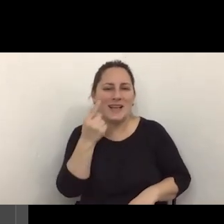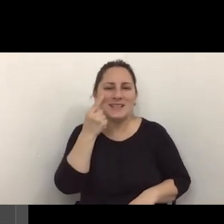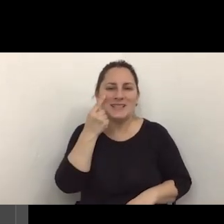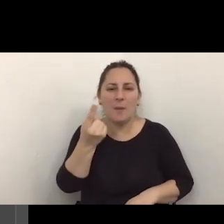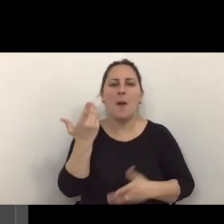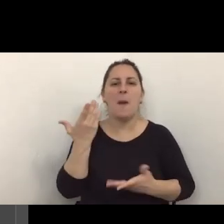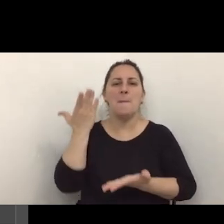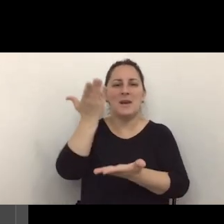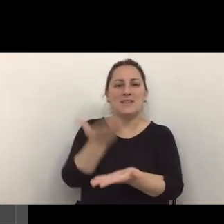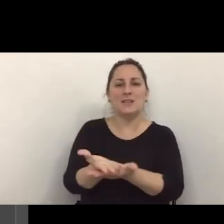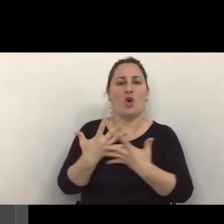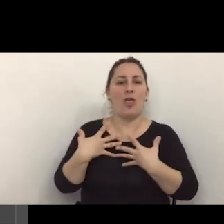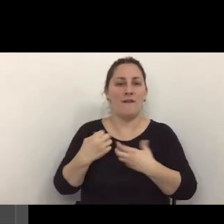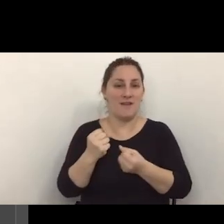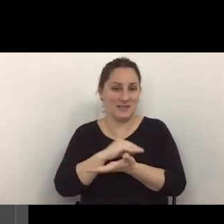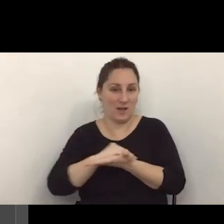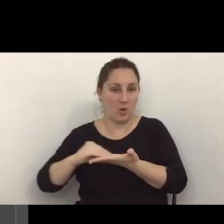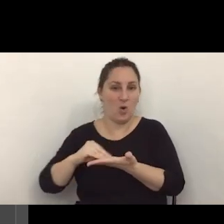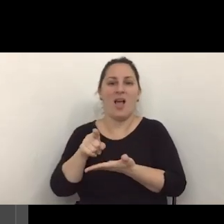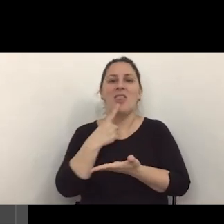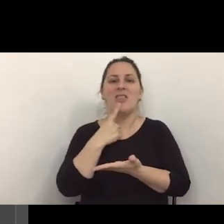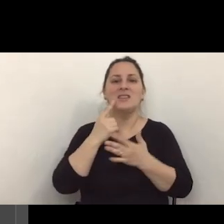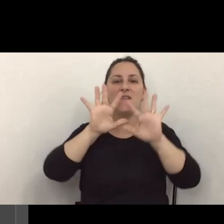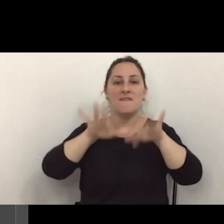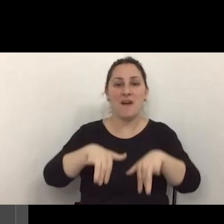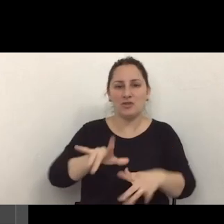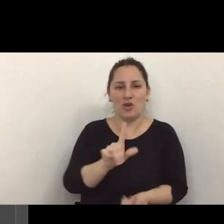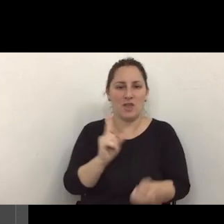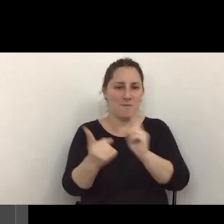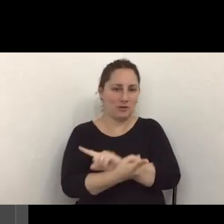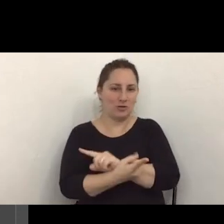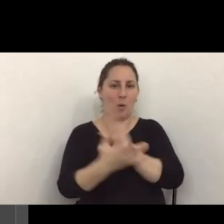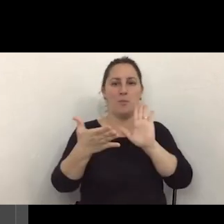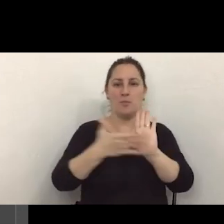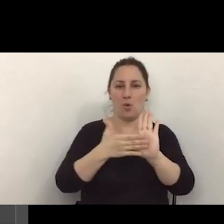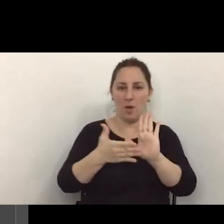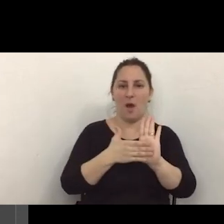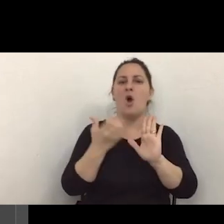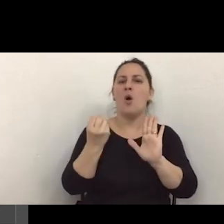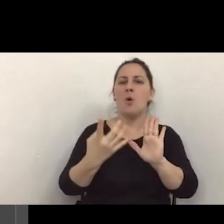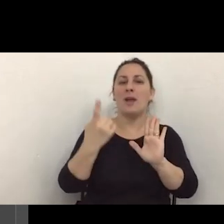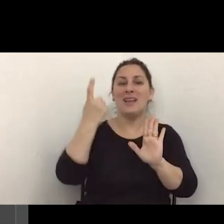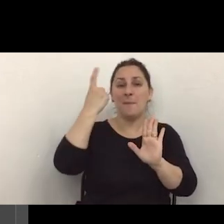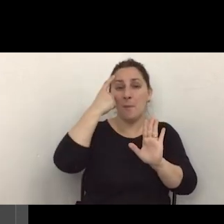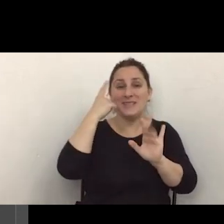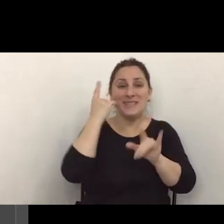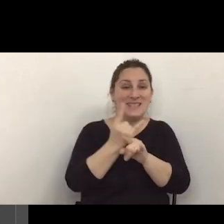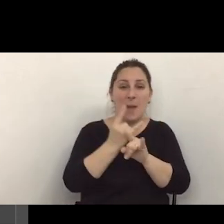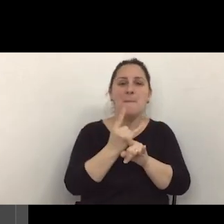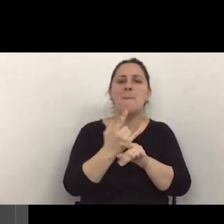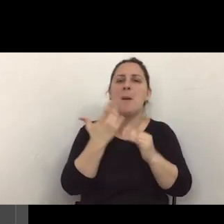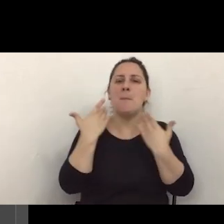presentado por las defensas en cuanto en el fallo se hubiera invertido la carga de la prueba, porque tuvieron en todo momento la